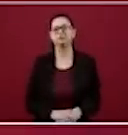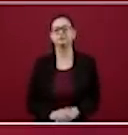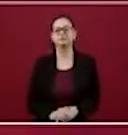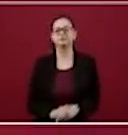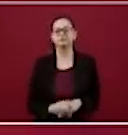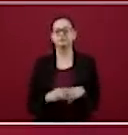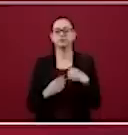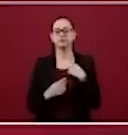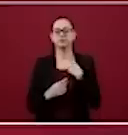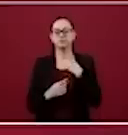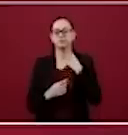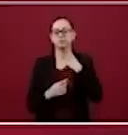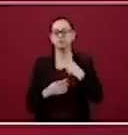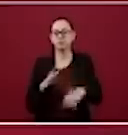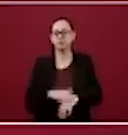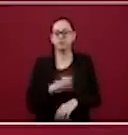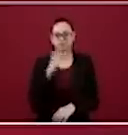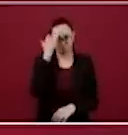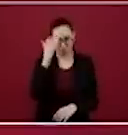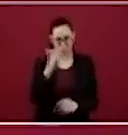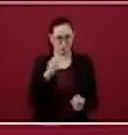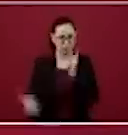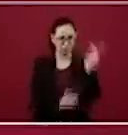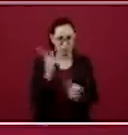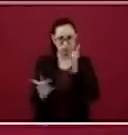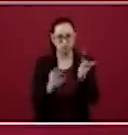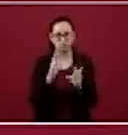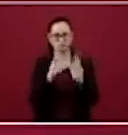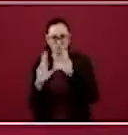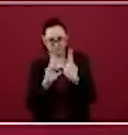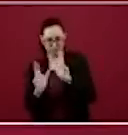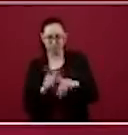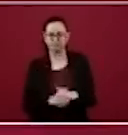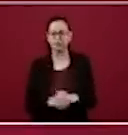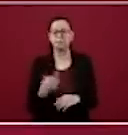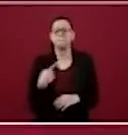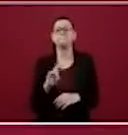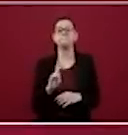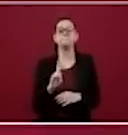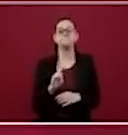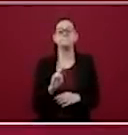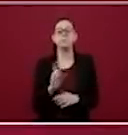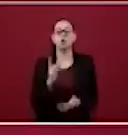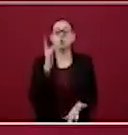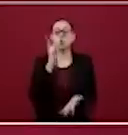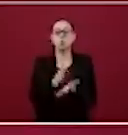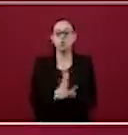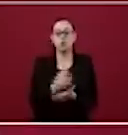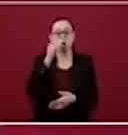que dediquemos más tiempo a eso. Solo aclarar lo de ayer, con todo respeto